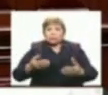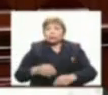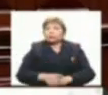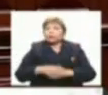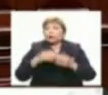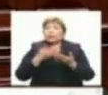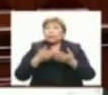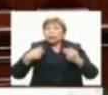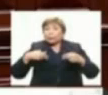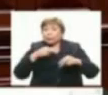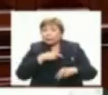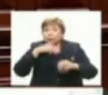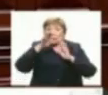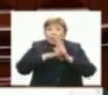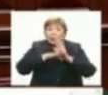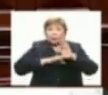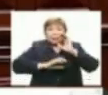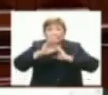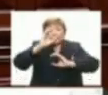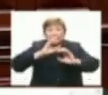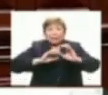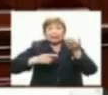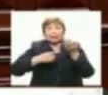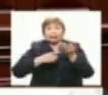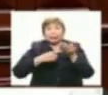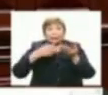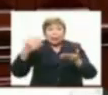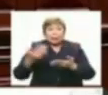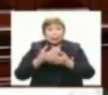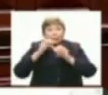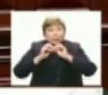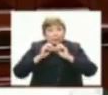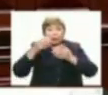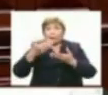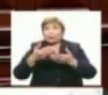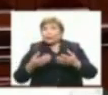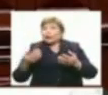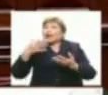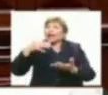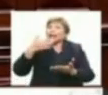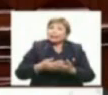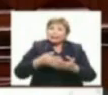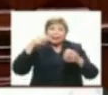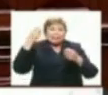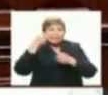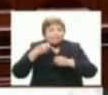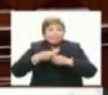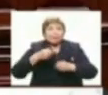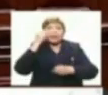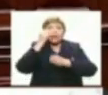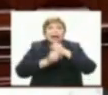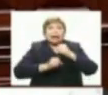Por nuestro bajo nivel en ciencia, tecnología e innovación, las exportaciones correspondientes al